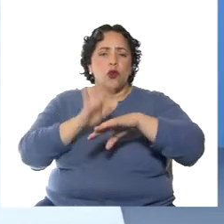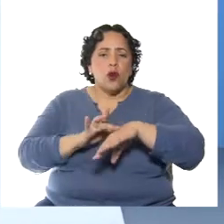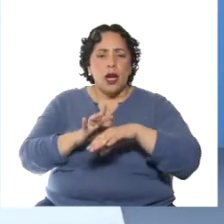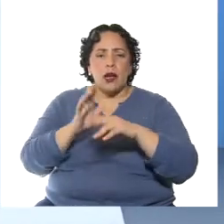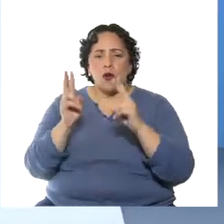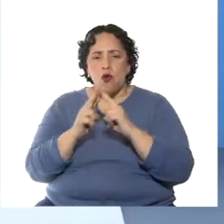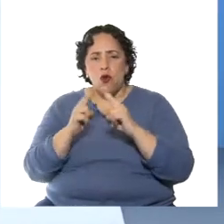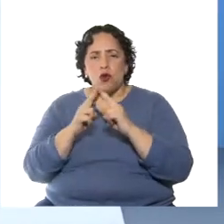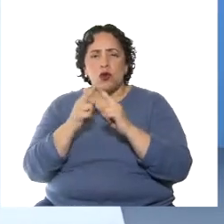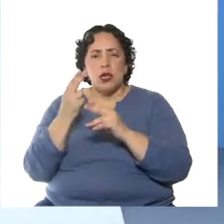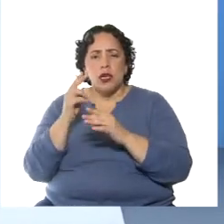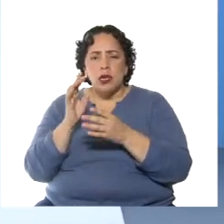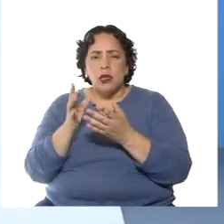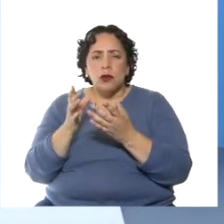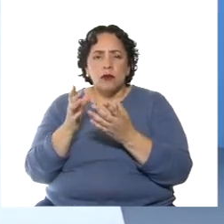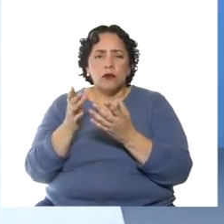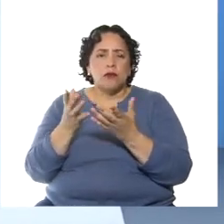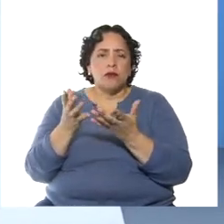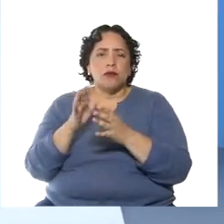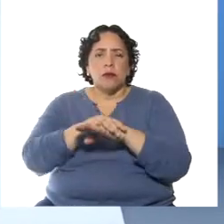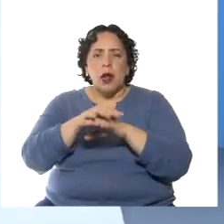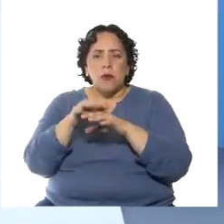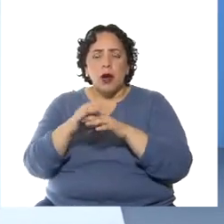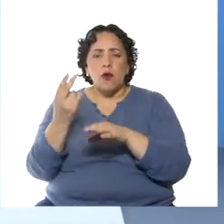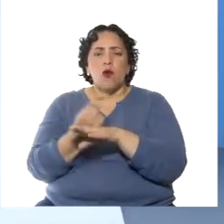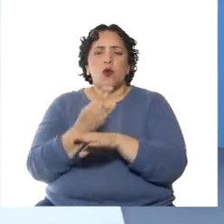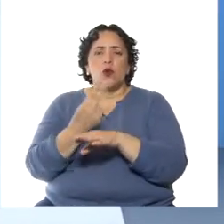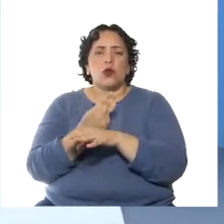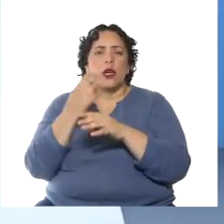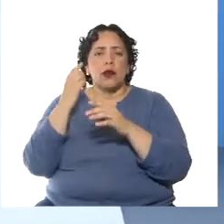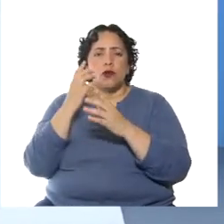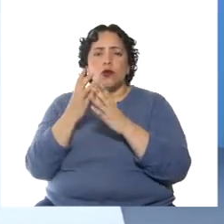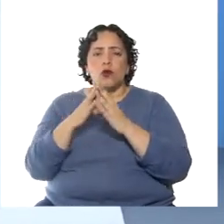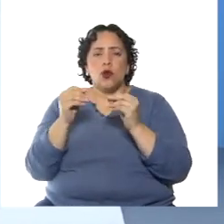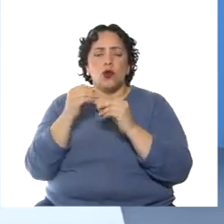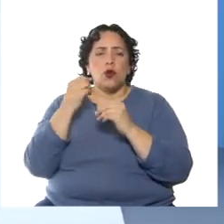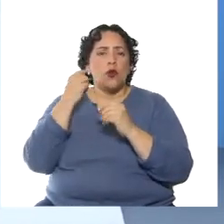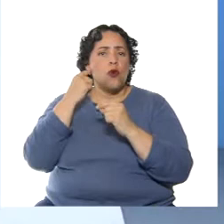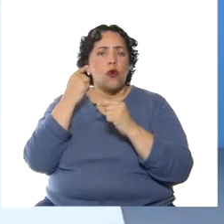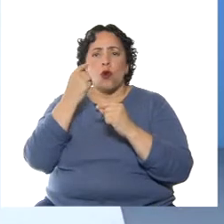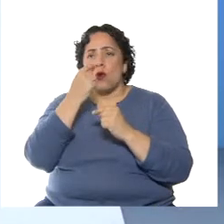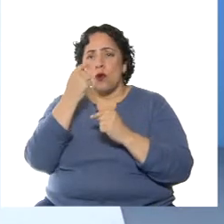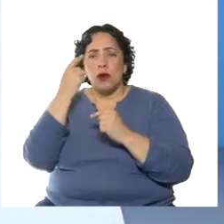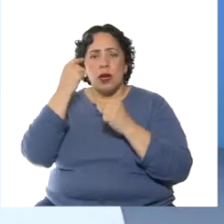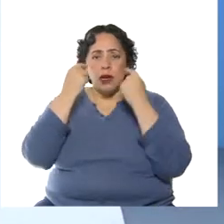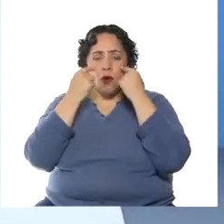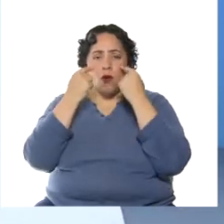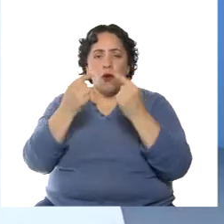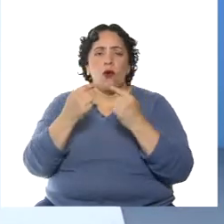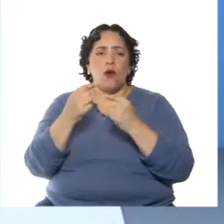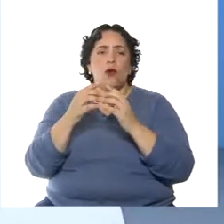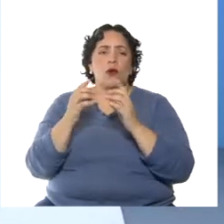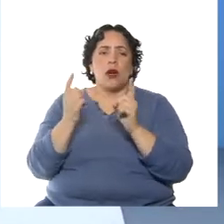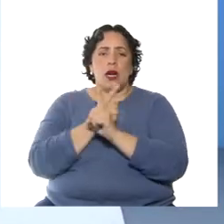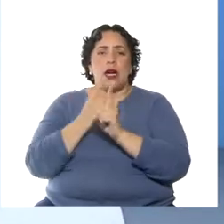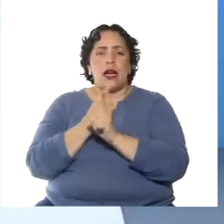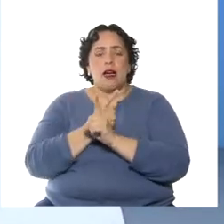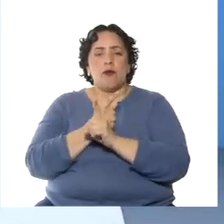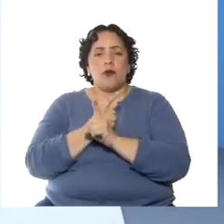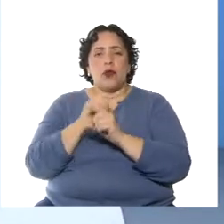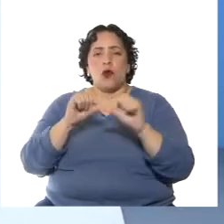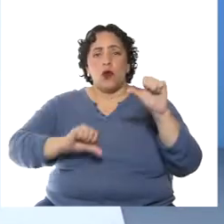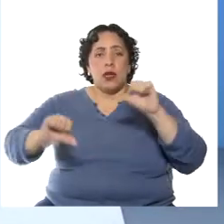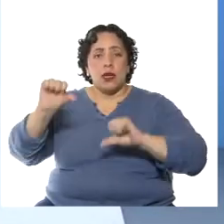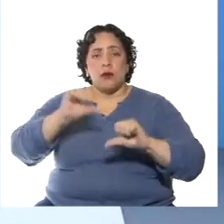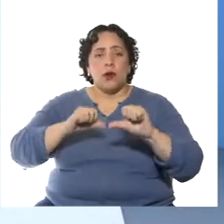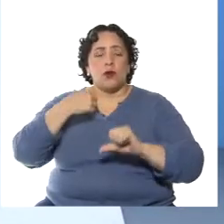conocer, tocar y a utilizar los sentidos. Exacto, ya con estos cambios